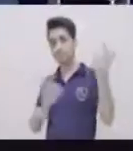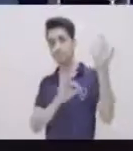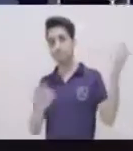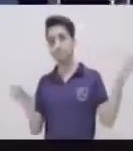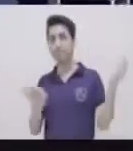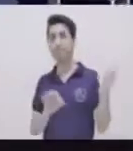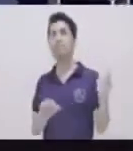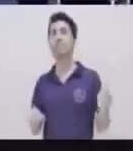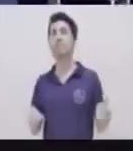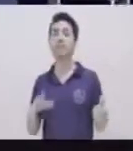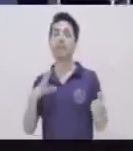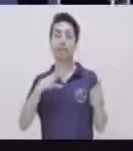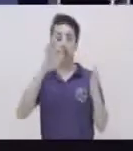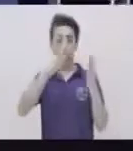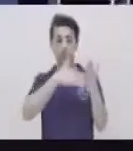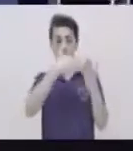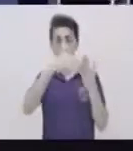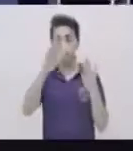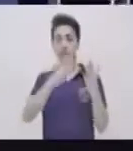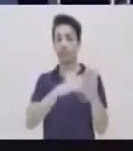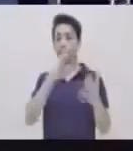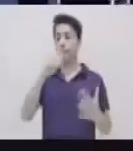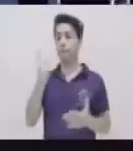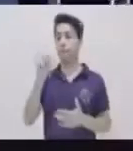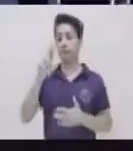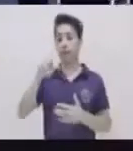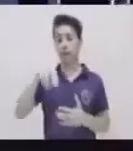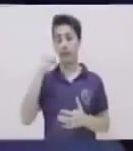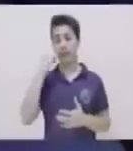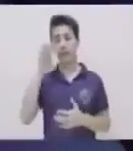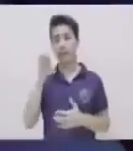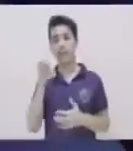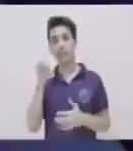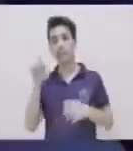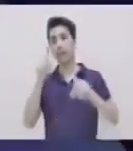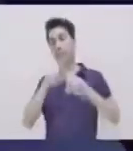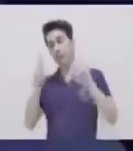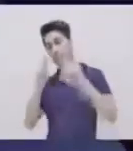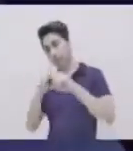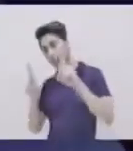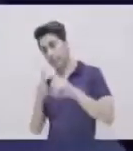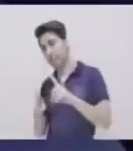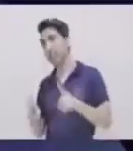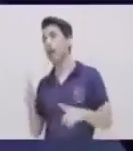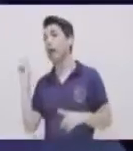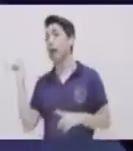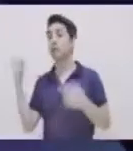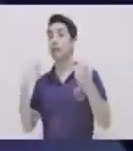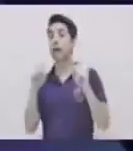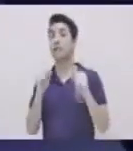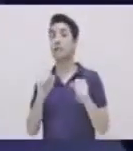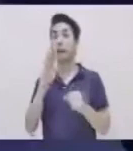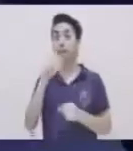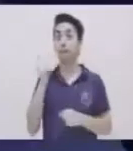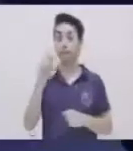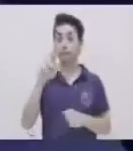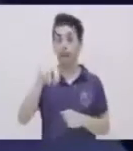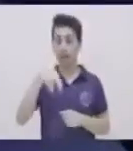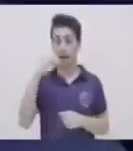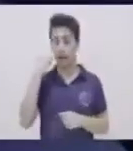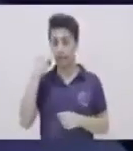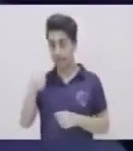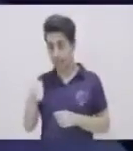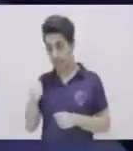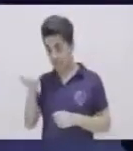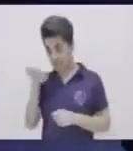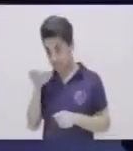no hay ninguna marca que señale en dónde se colocan los dedos. Todo gira a través del cálculo que tengamos en